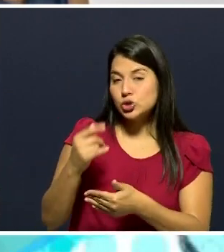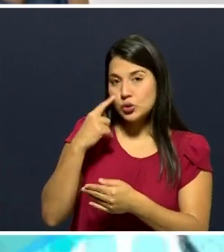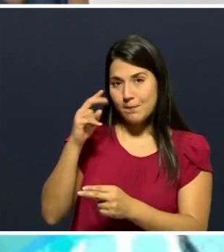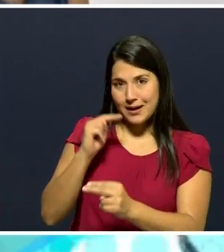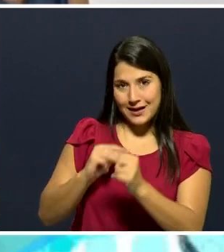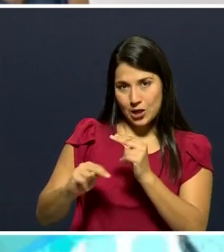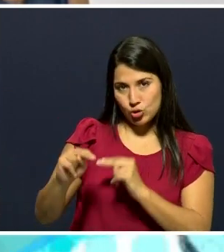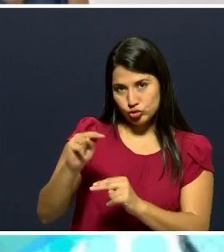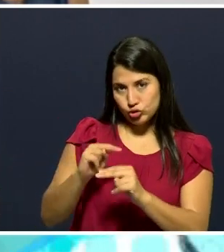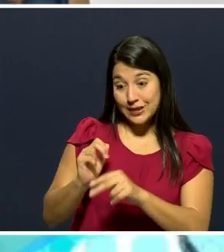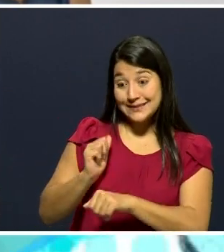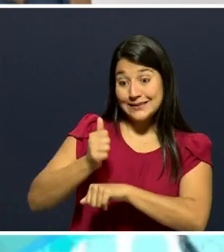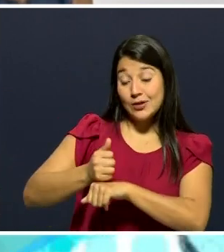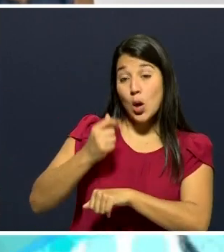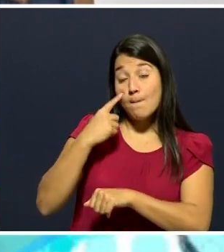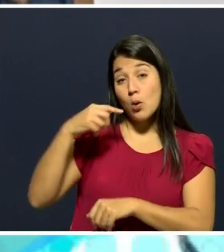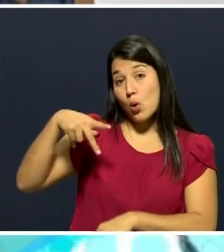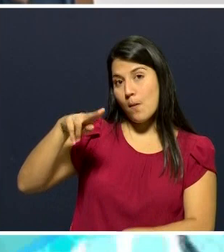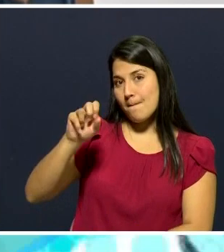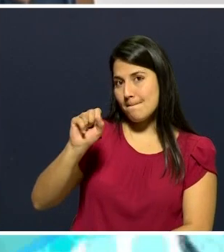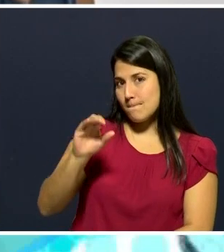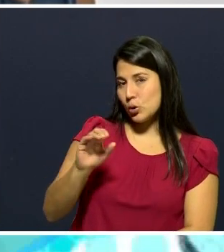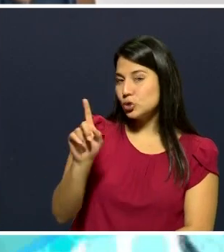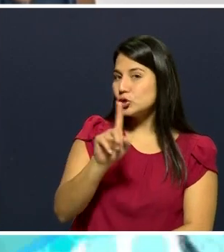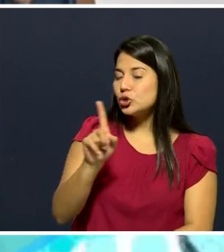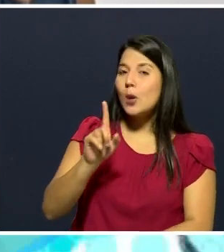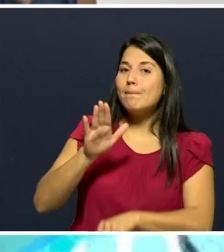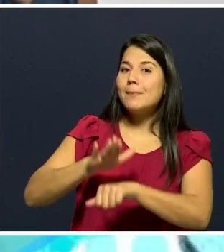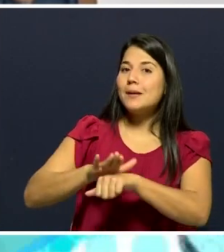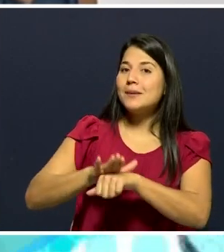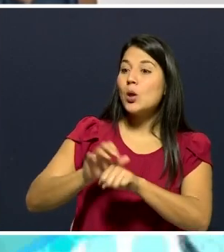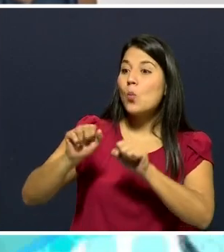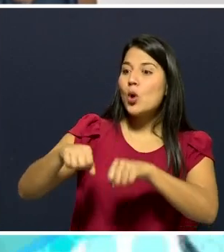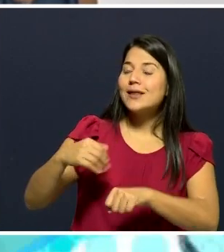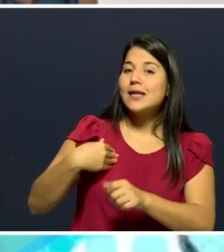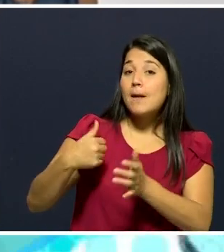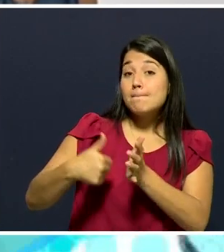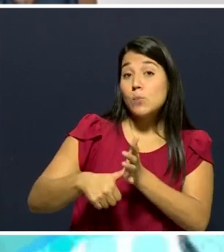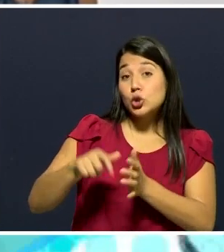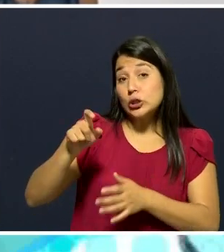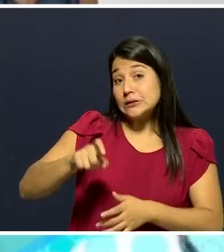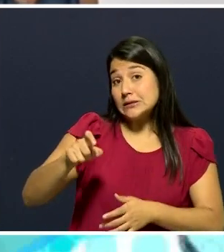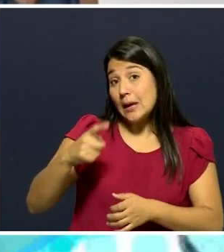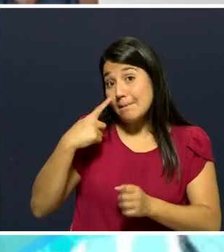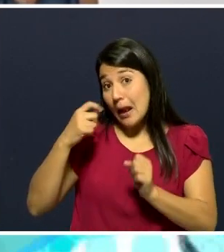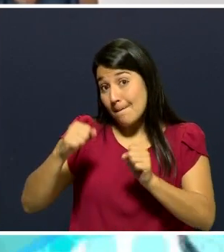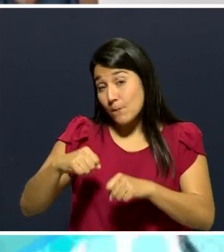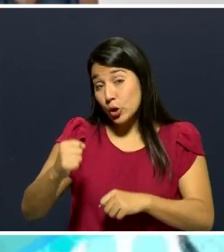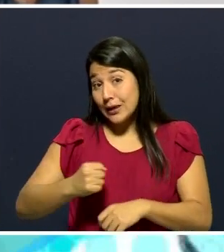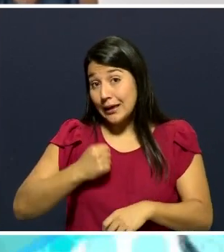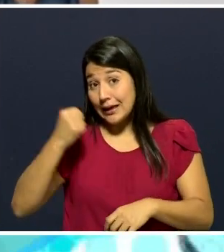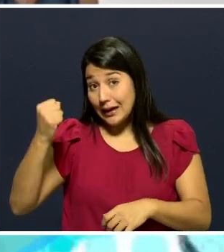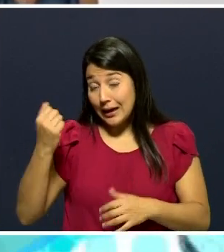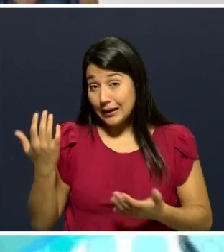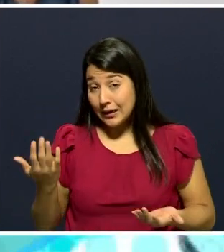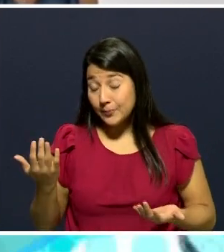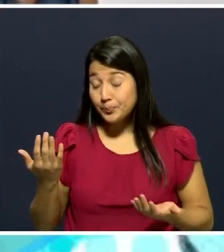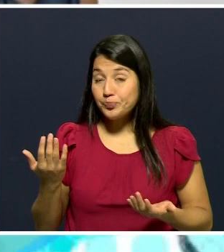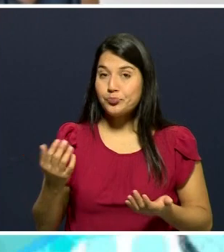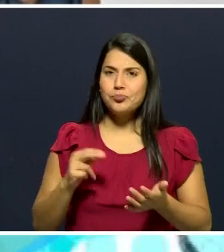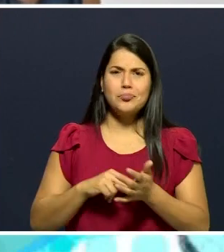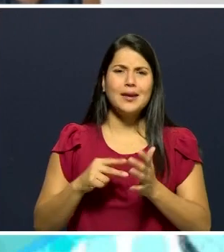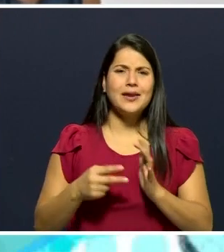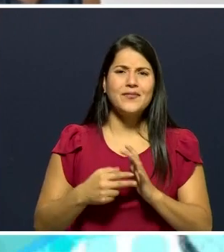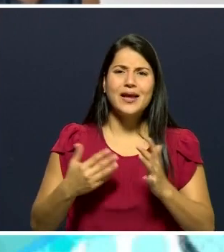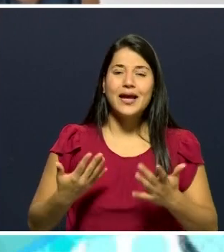Partido Unidad Social Cristiana no le permitió tener los votos necesarios para poder colocar sus cargos, ¿verdad? Es decir,